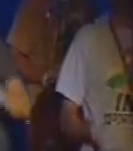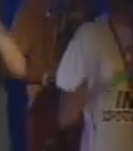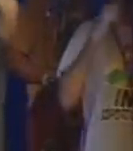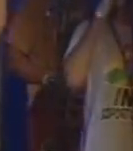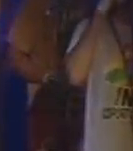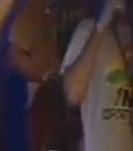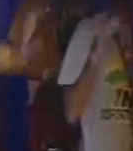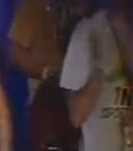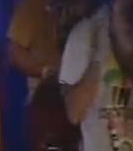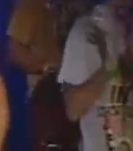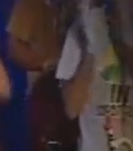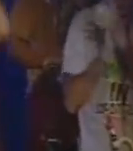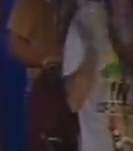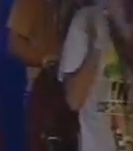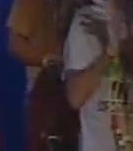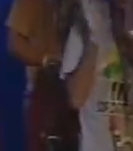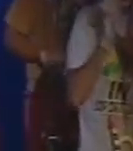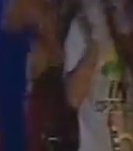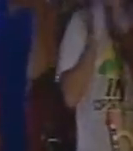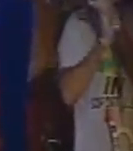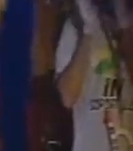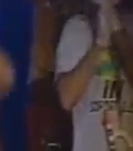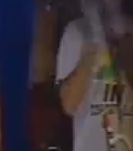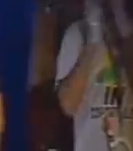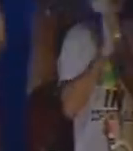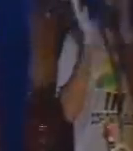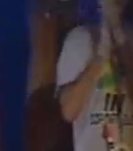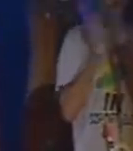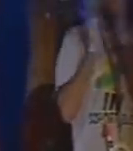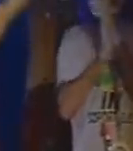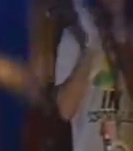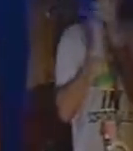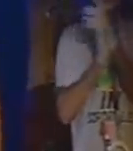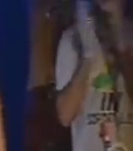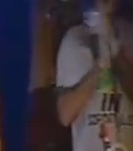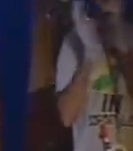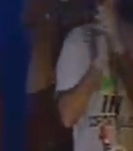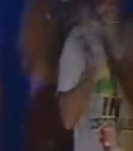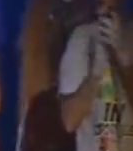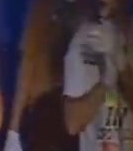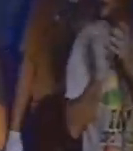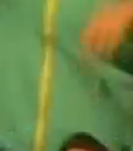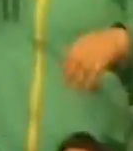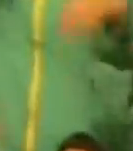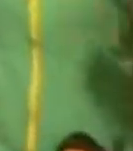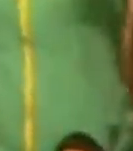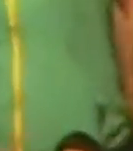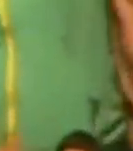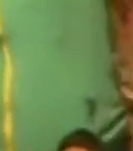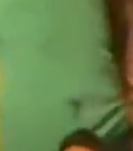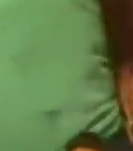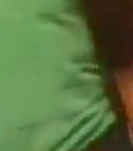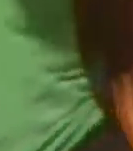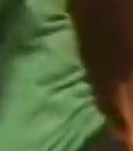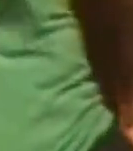Recife, muchas gracias. Nos vemos en la calle. Que viva el carnaval y la actuación. Gracias a las chicas, los extras, todos.